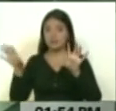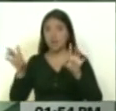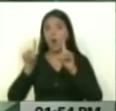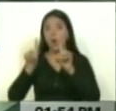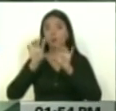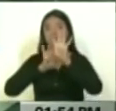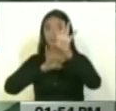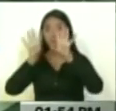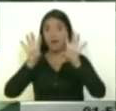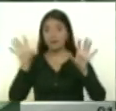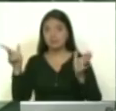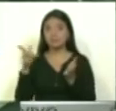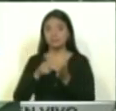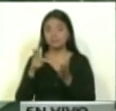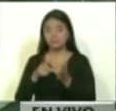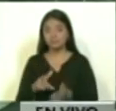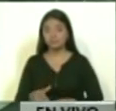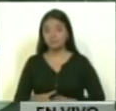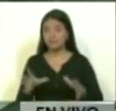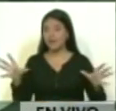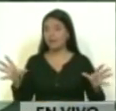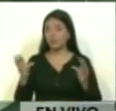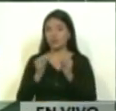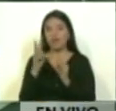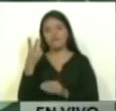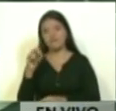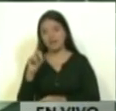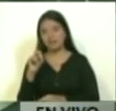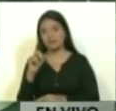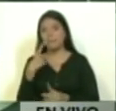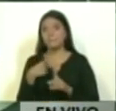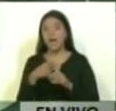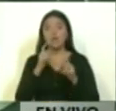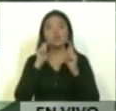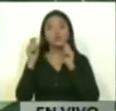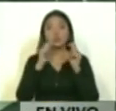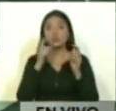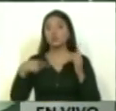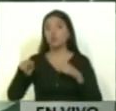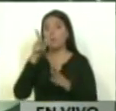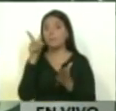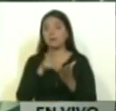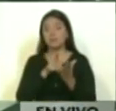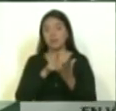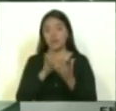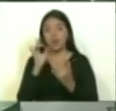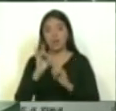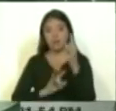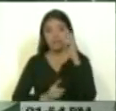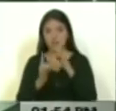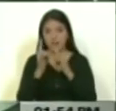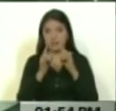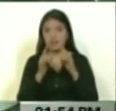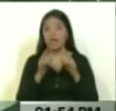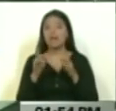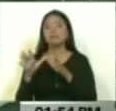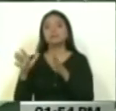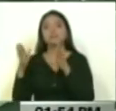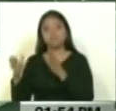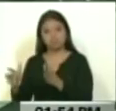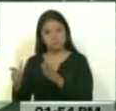países están participando. En total son 20 con los tour operadores que están participando en la feria. Ahí en el pabellón internacional